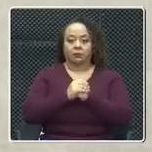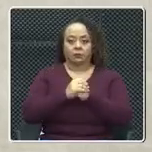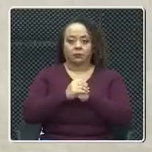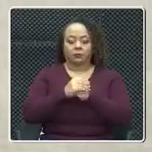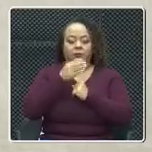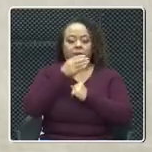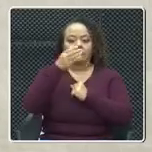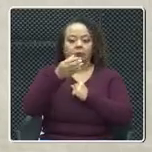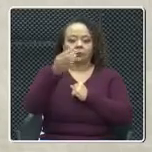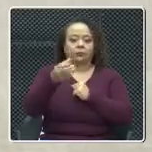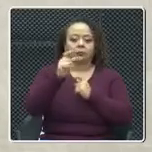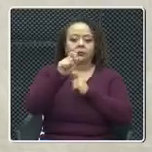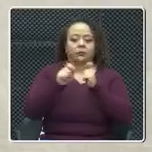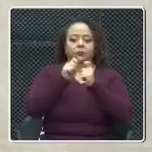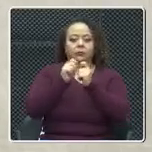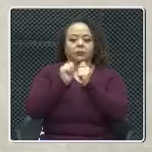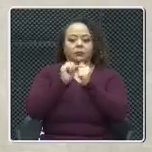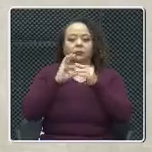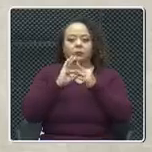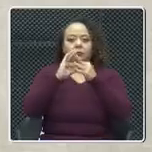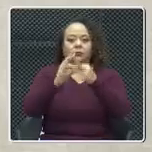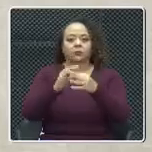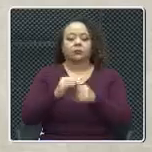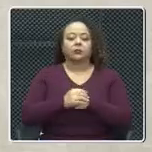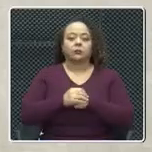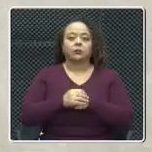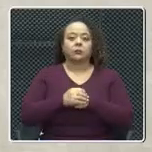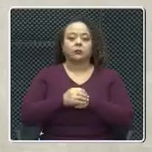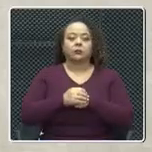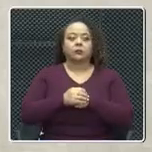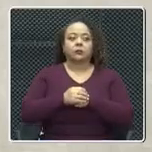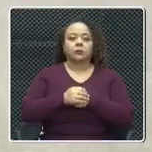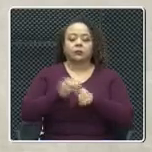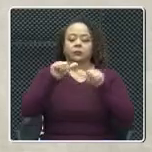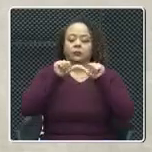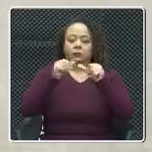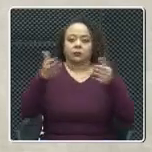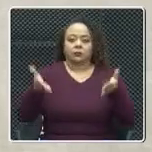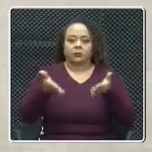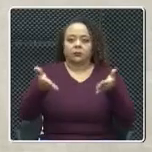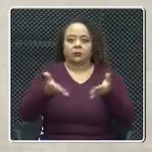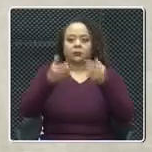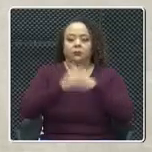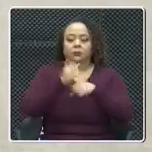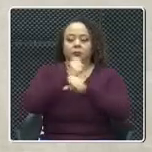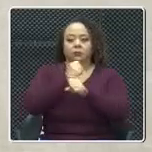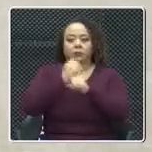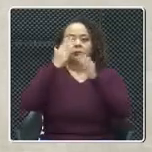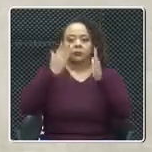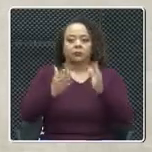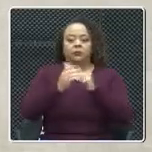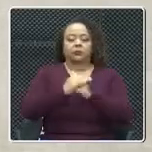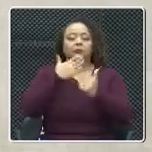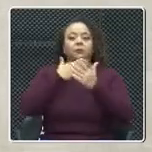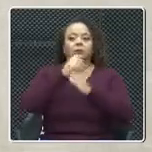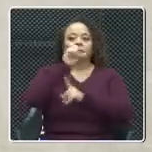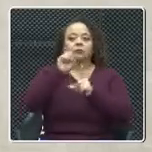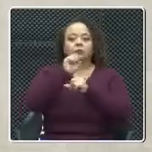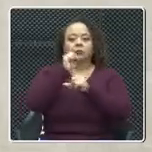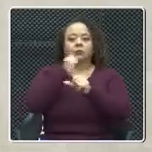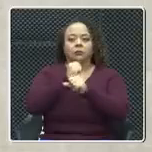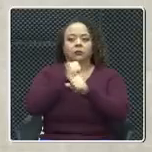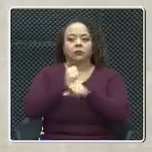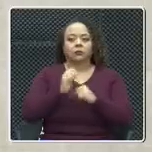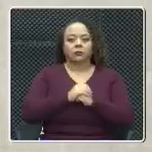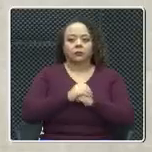hacer recomendaciones específicas con respecto a, digamos, a seguir fomentando que el trabajador esté en una buena condición laboral,